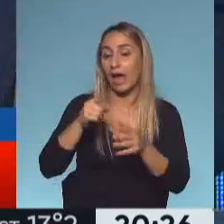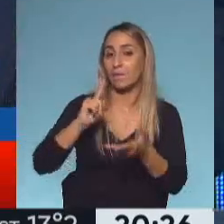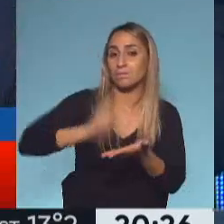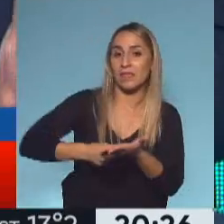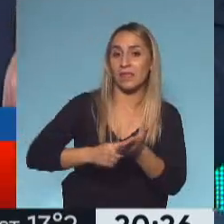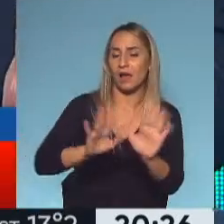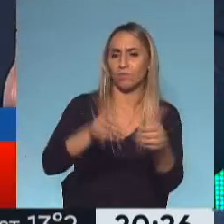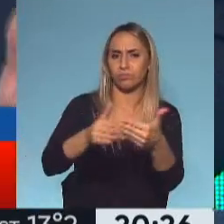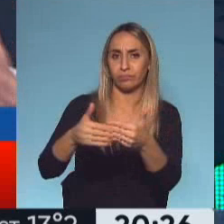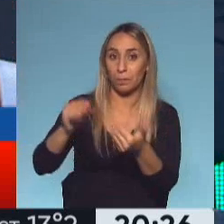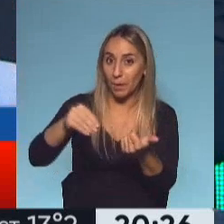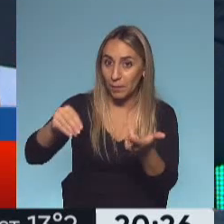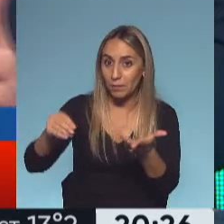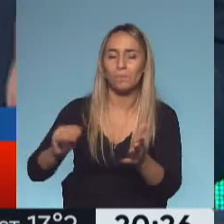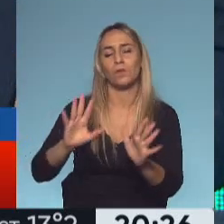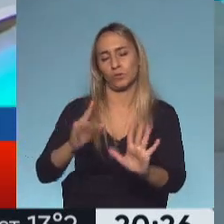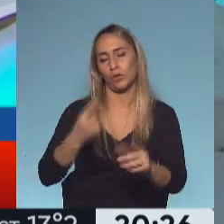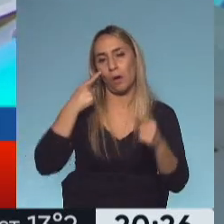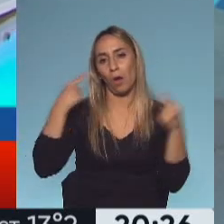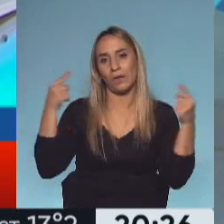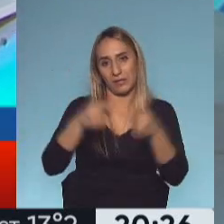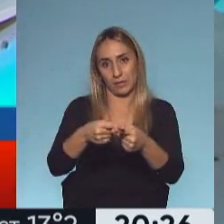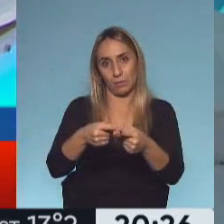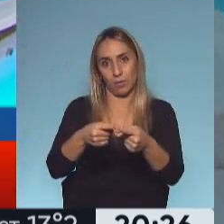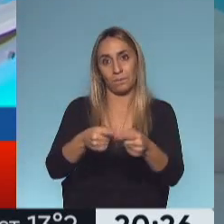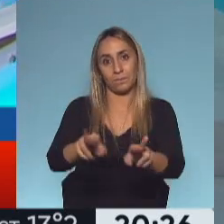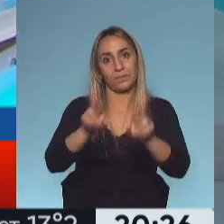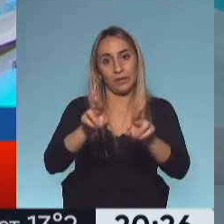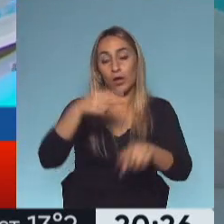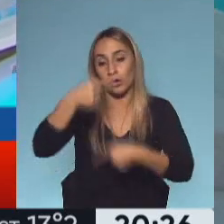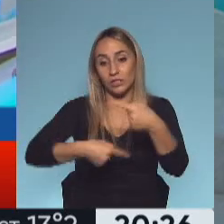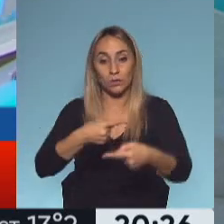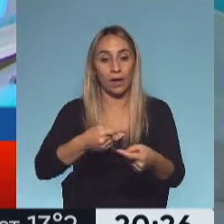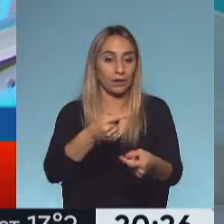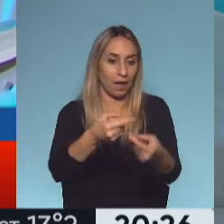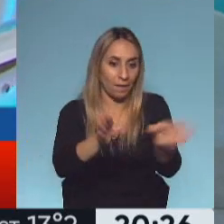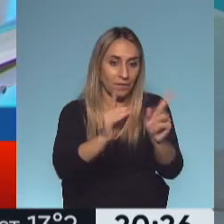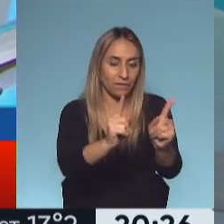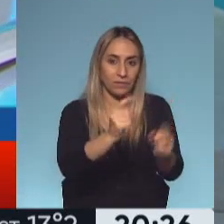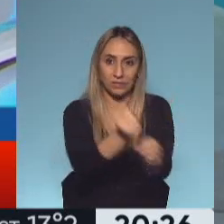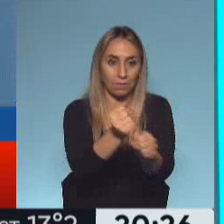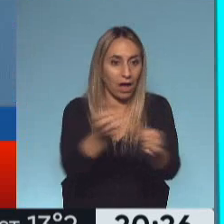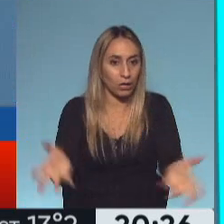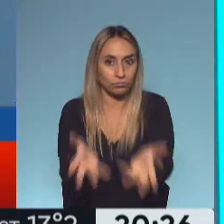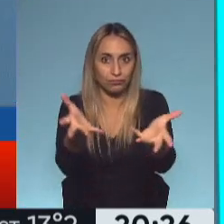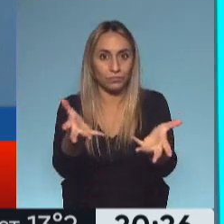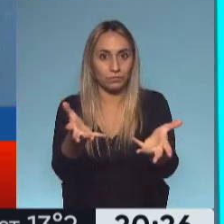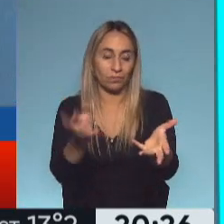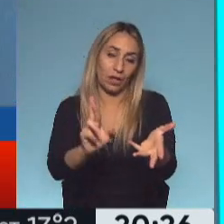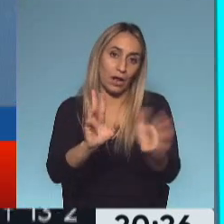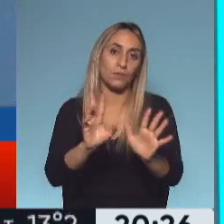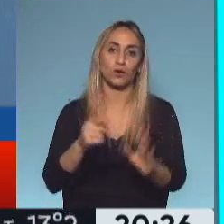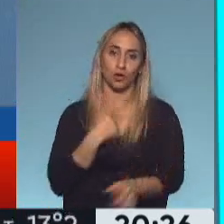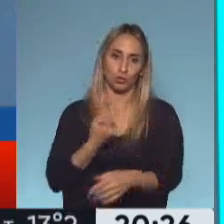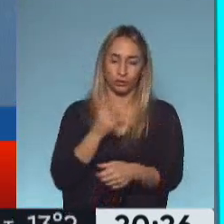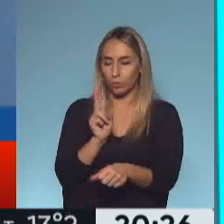¿no? En principio, obviamente el objetivo es que lo que pueda seguir funcionando lo haga y sigamos trabajando en esto, en cuidar, por